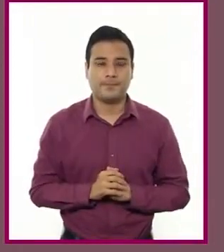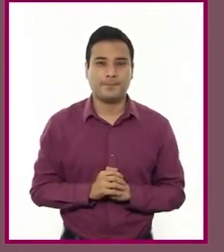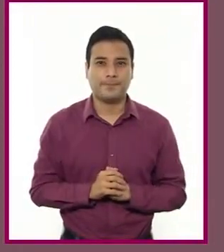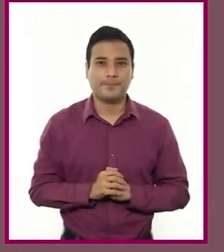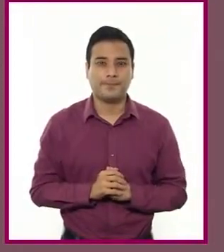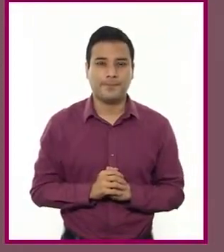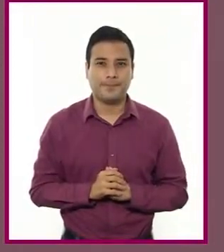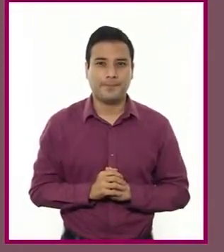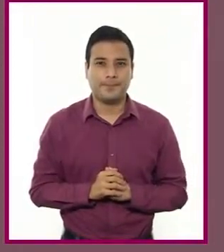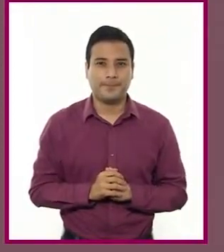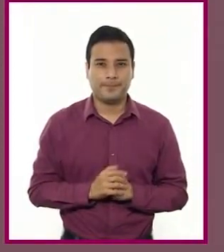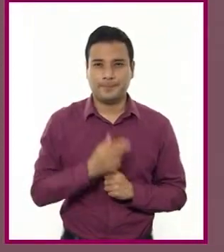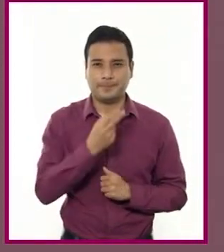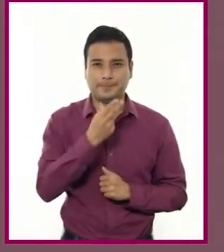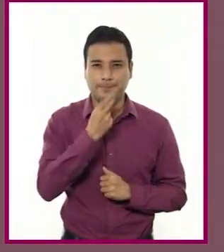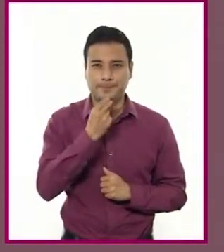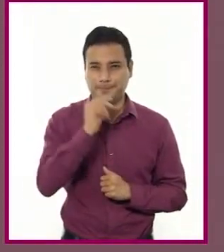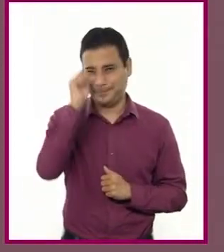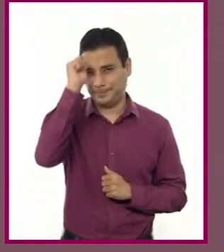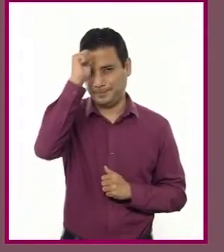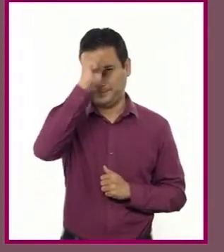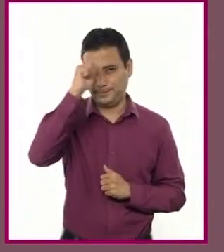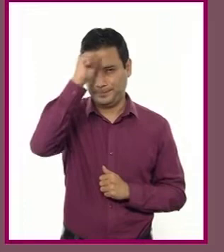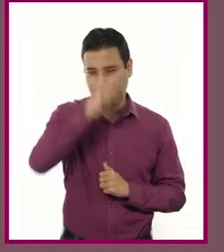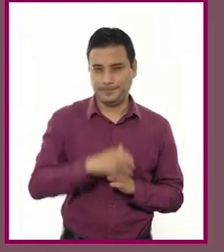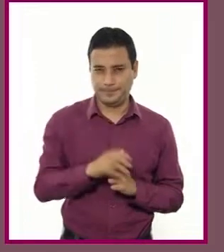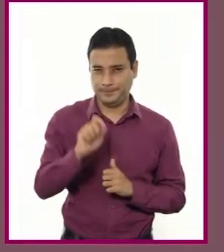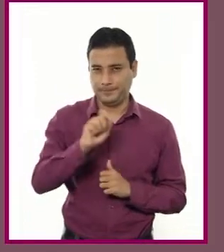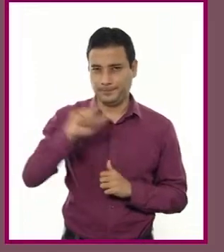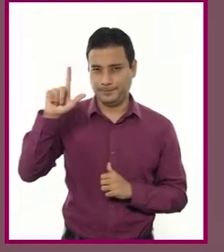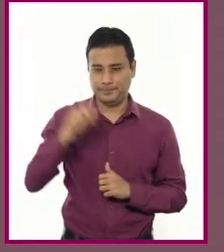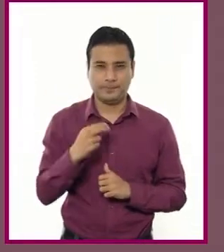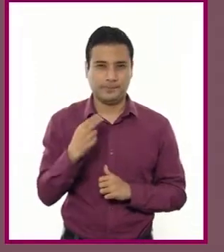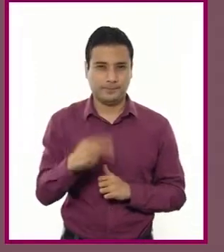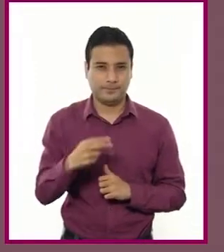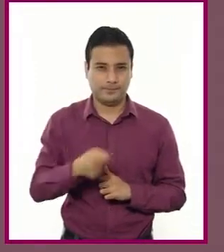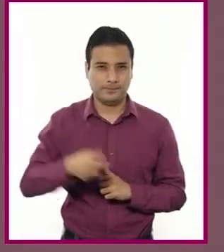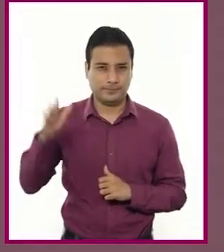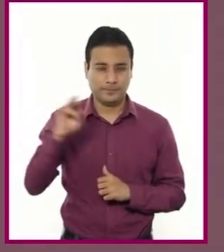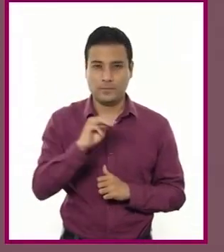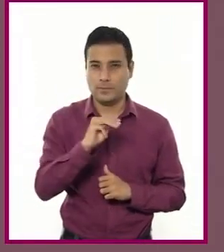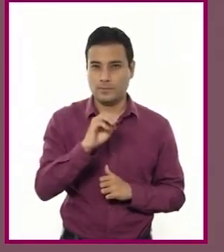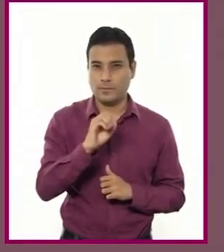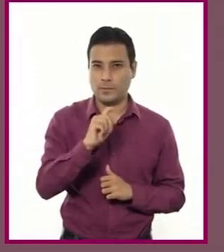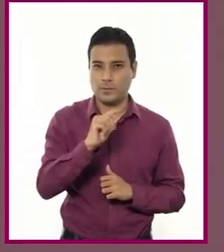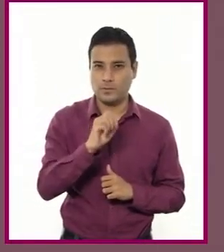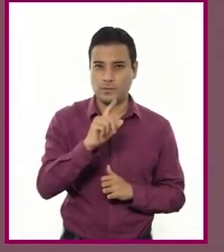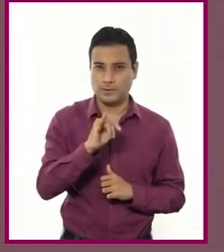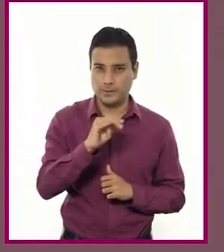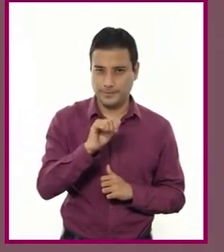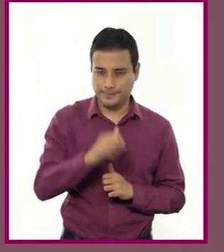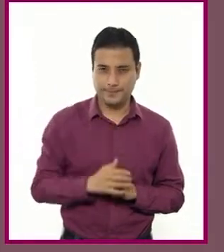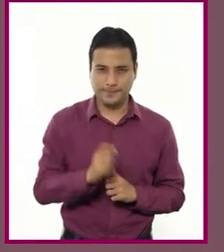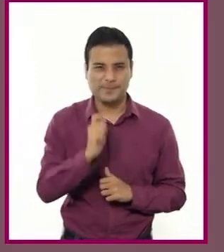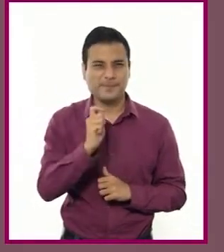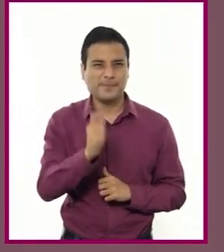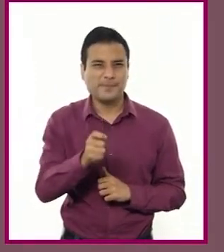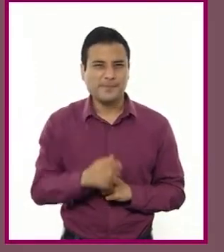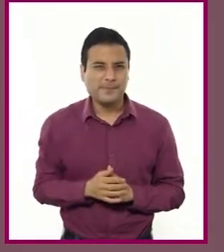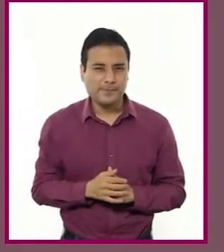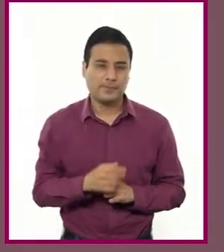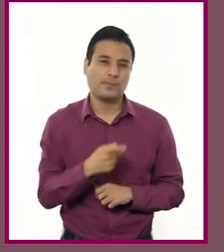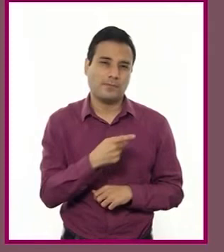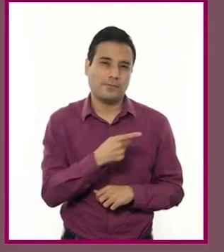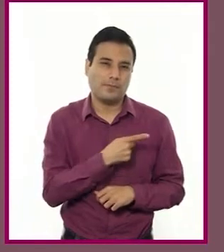Fray Toribio de Benavente, cronista franciscano que adoptó el nombre náhuatl de Motolinía, que significa el que es